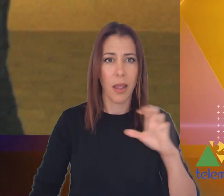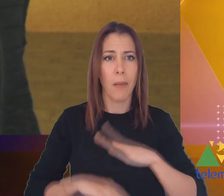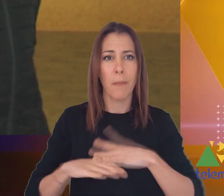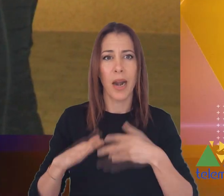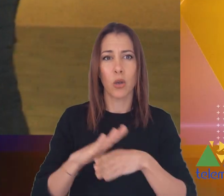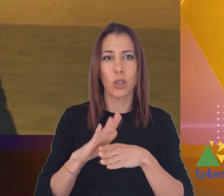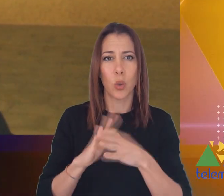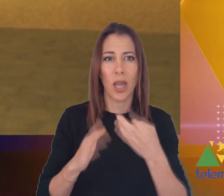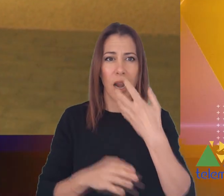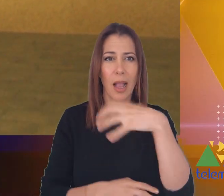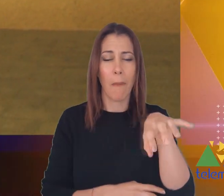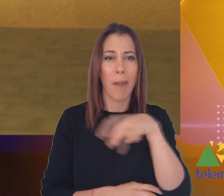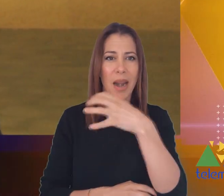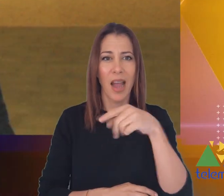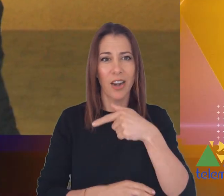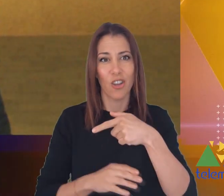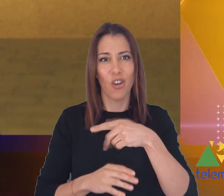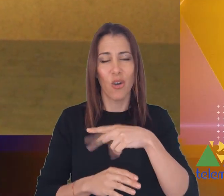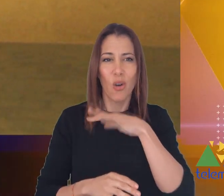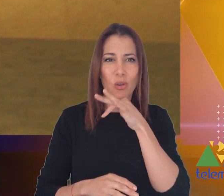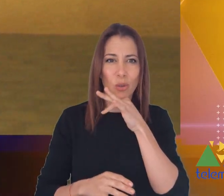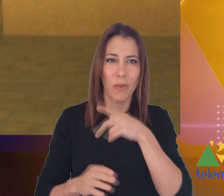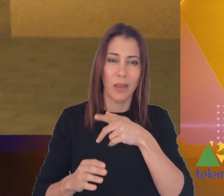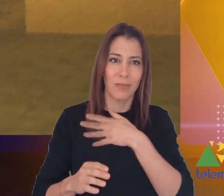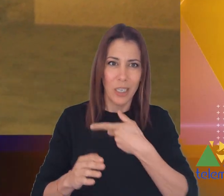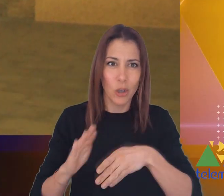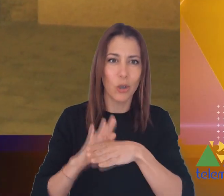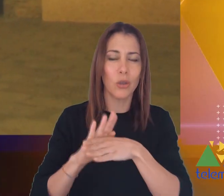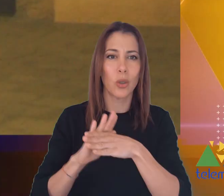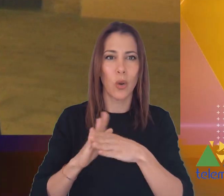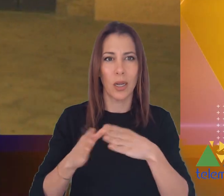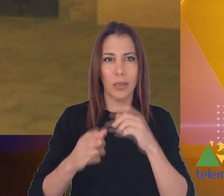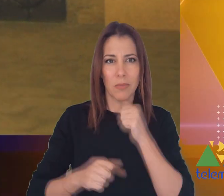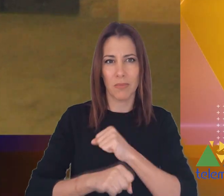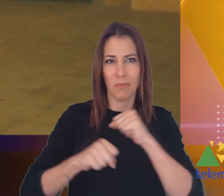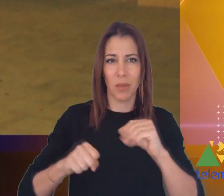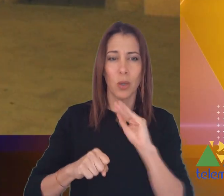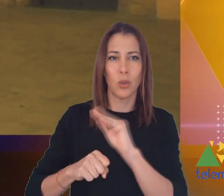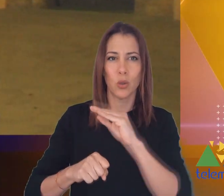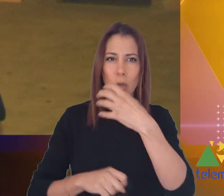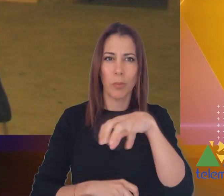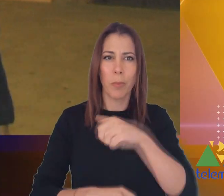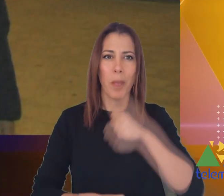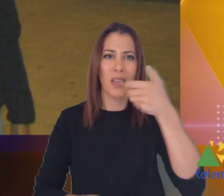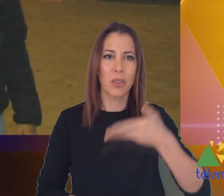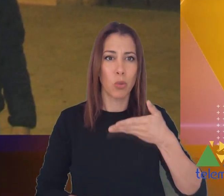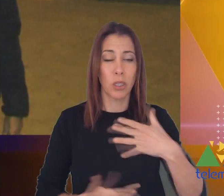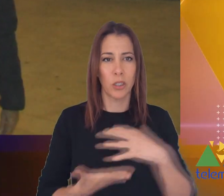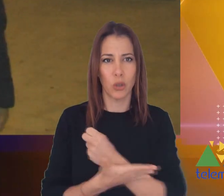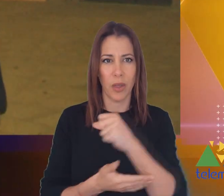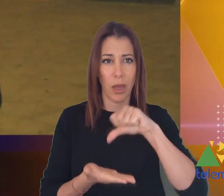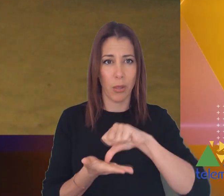el campanario de lo que había sido la iglesia mayor más, digamos, el campanario más importante de la